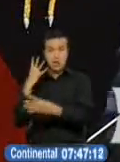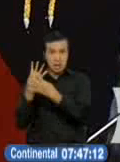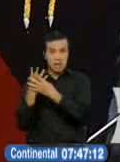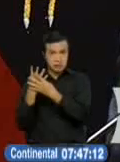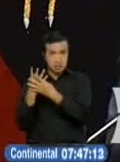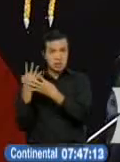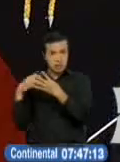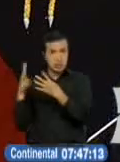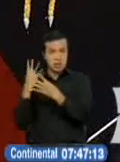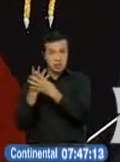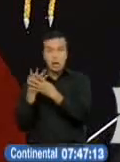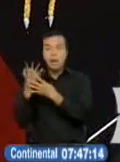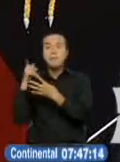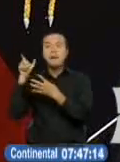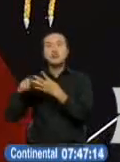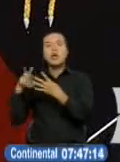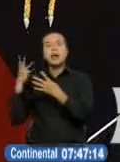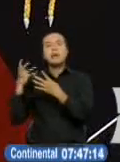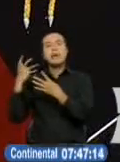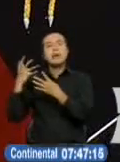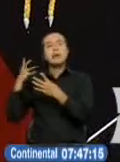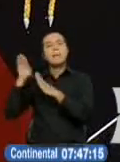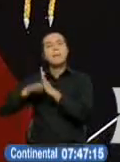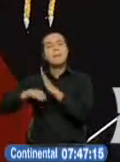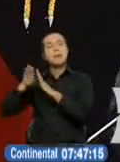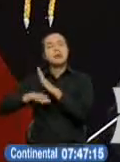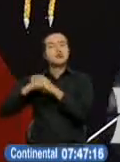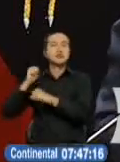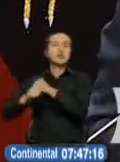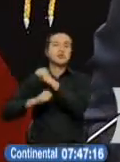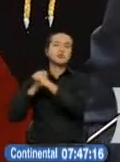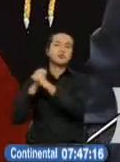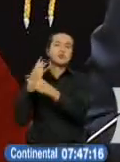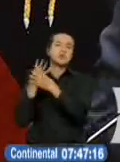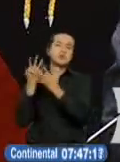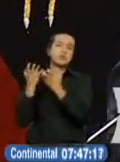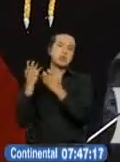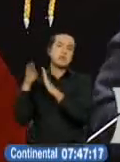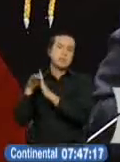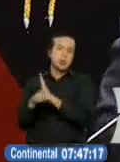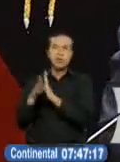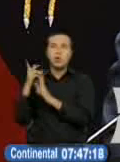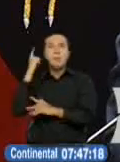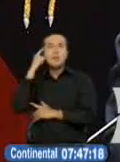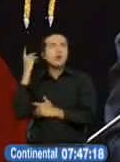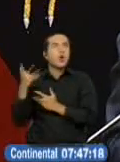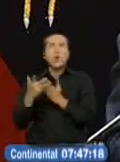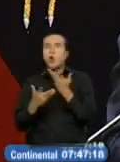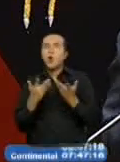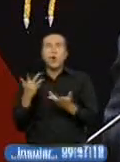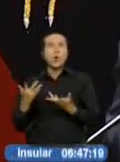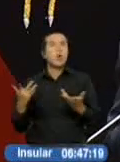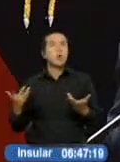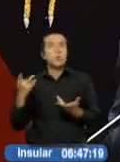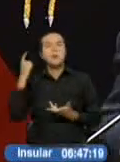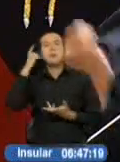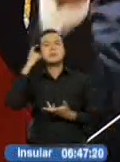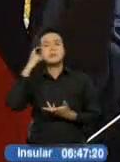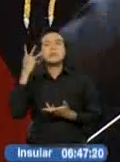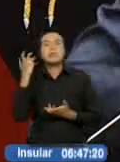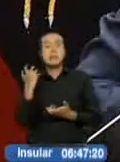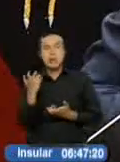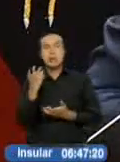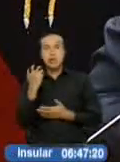detenido, que busca reducir su pena de alguna manera, tratando de